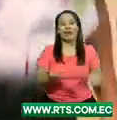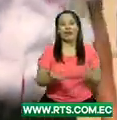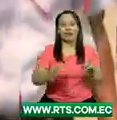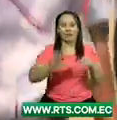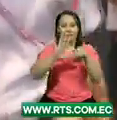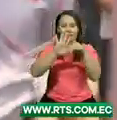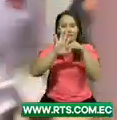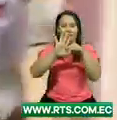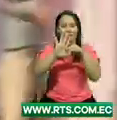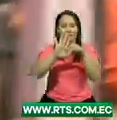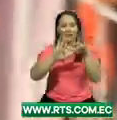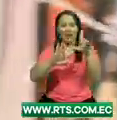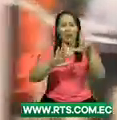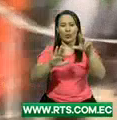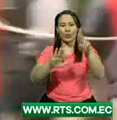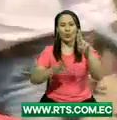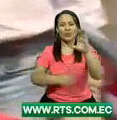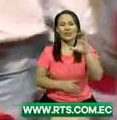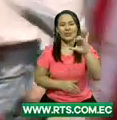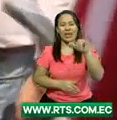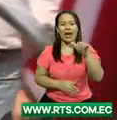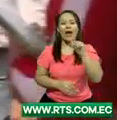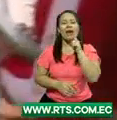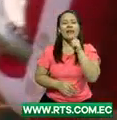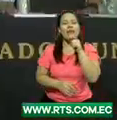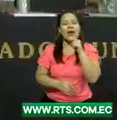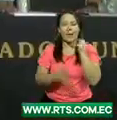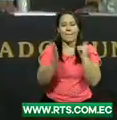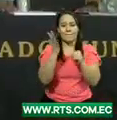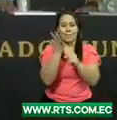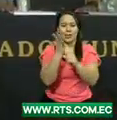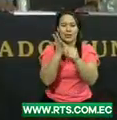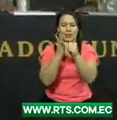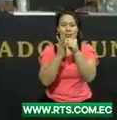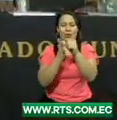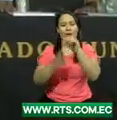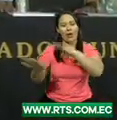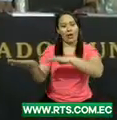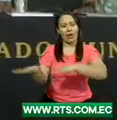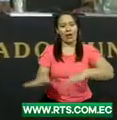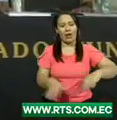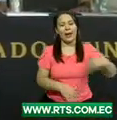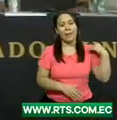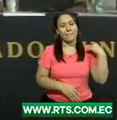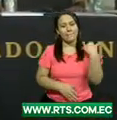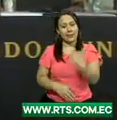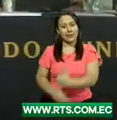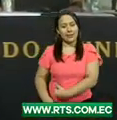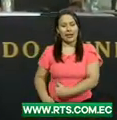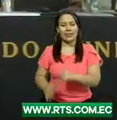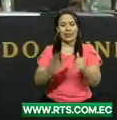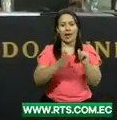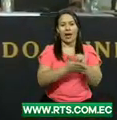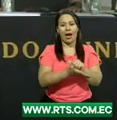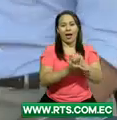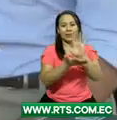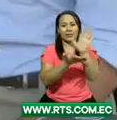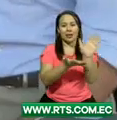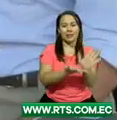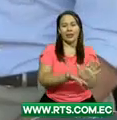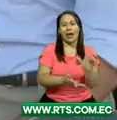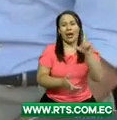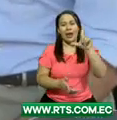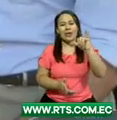provincia del guayas donde además estuvo al ministro de agricultura javier lazo y el presidente de la asamblea nacional césar litardo